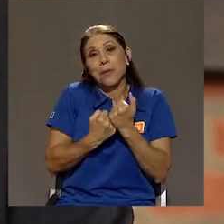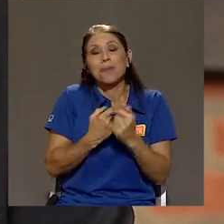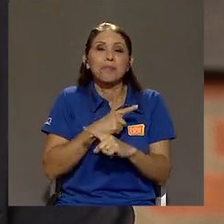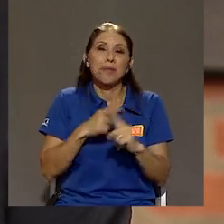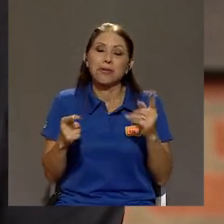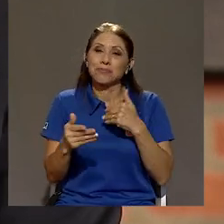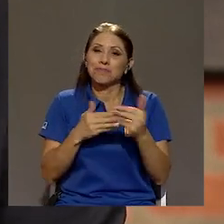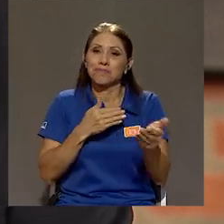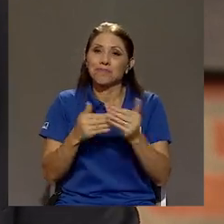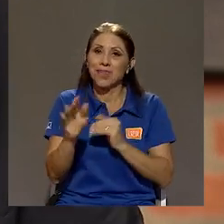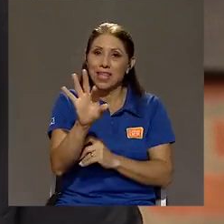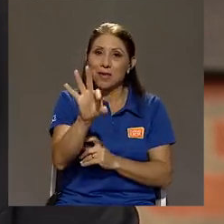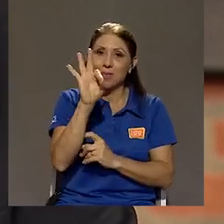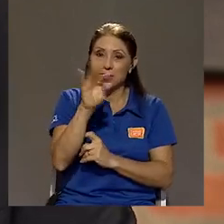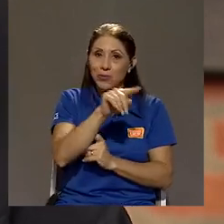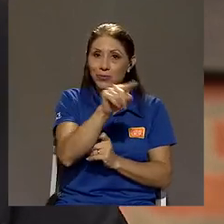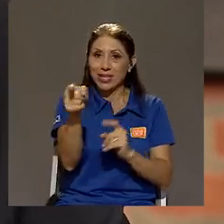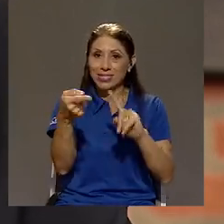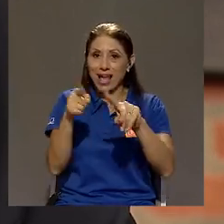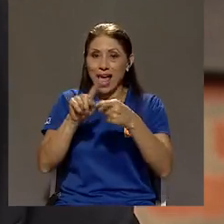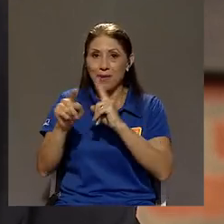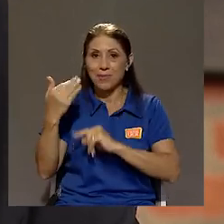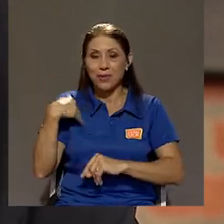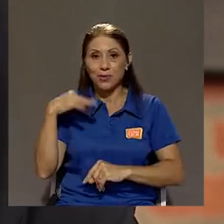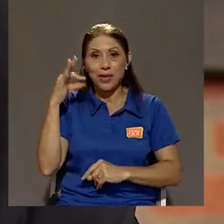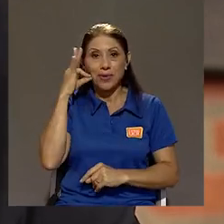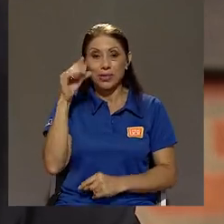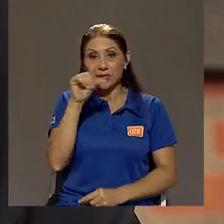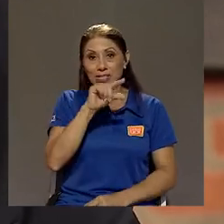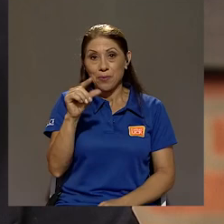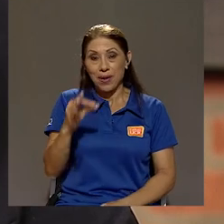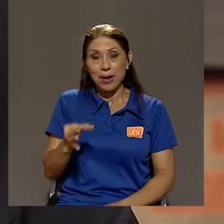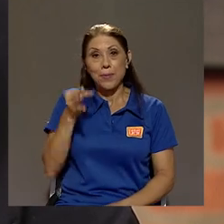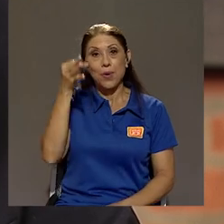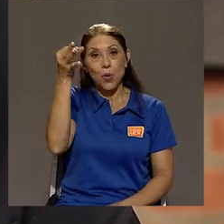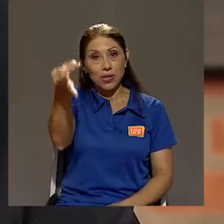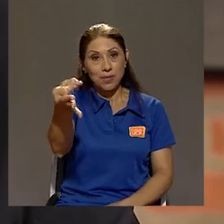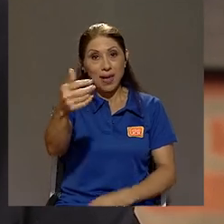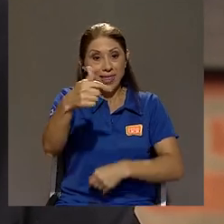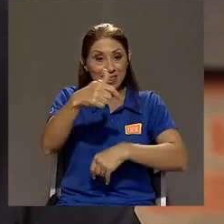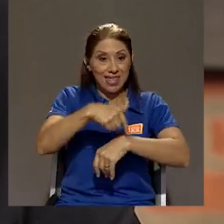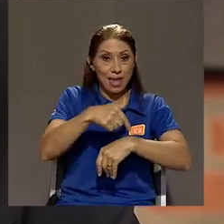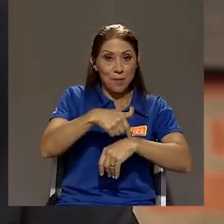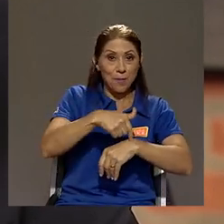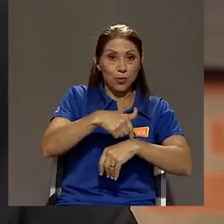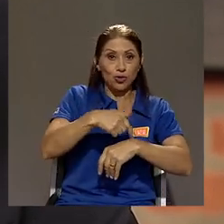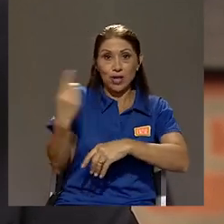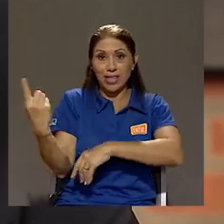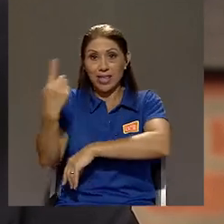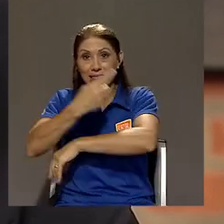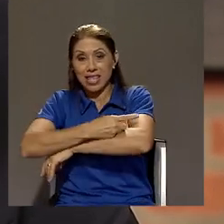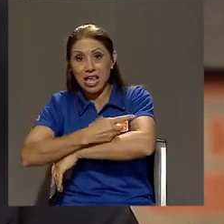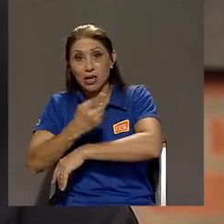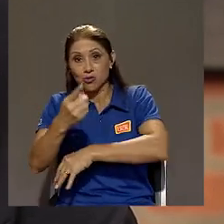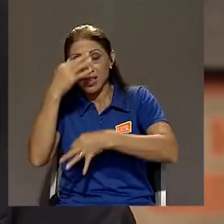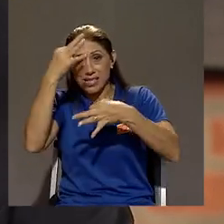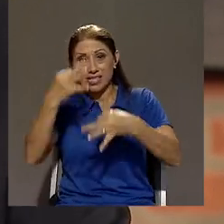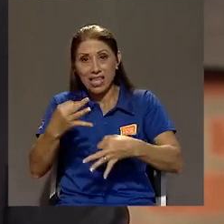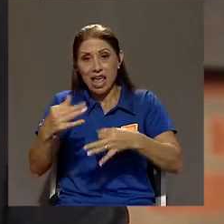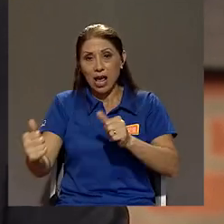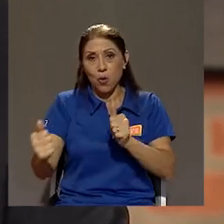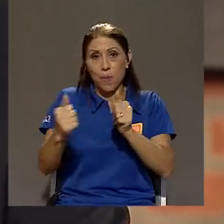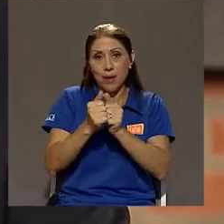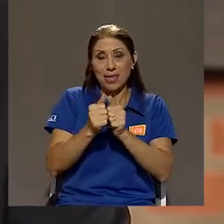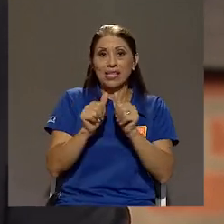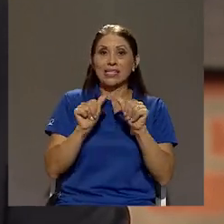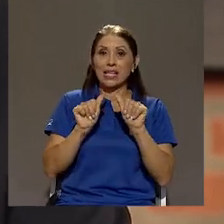invitación a las amigas y amigos para que la próxima semana, en los tiempos y circunstancias que lo decidan,